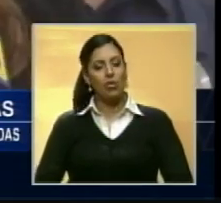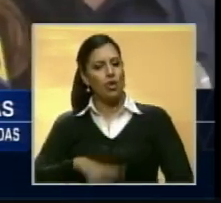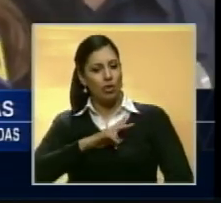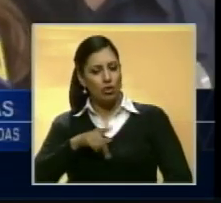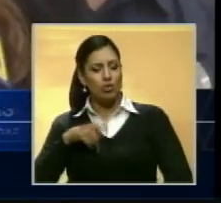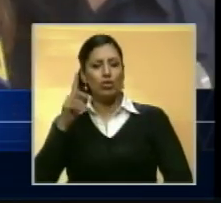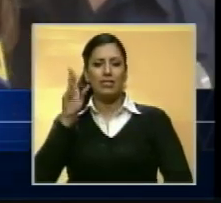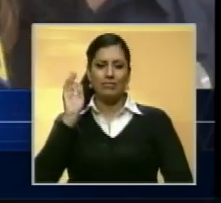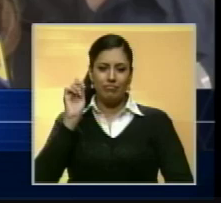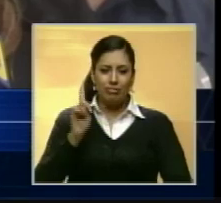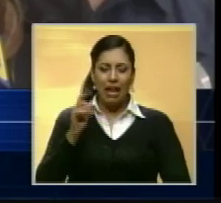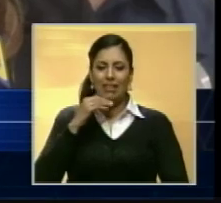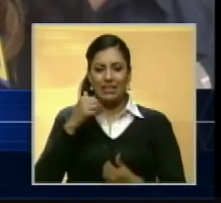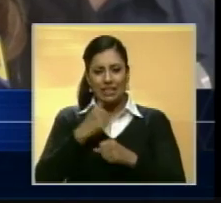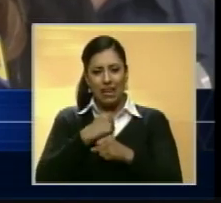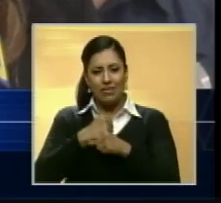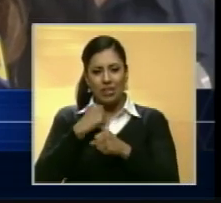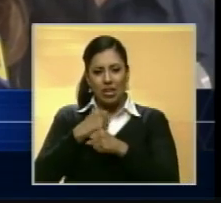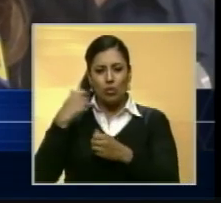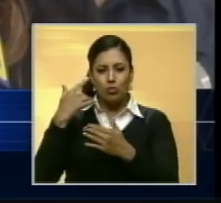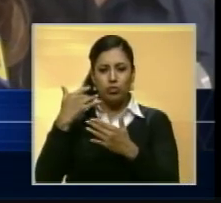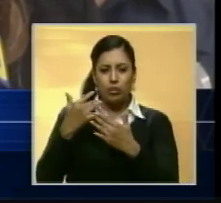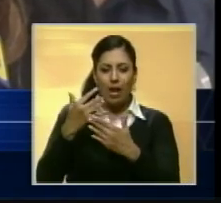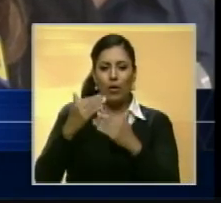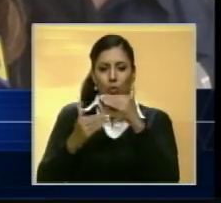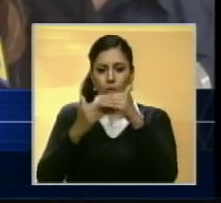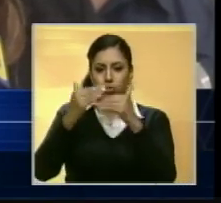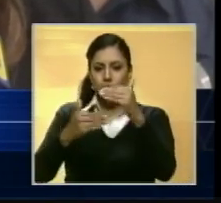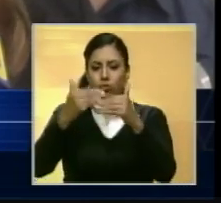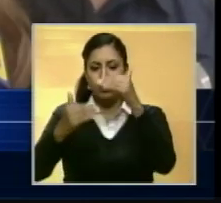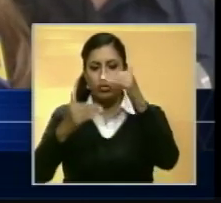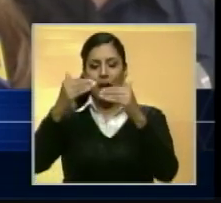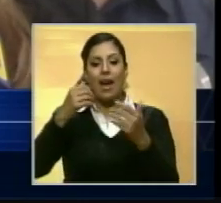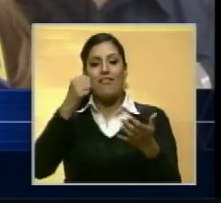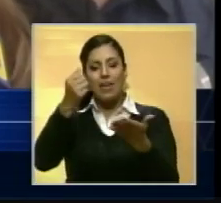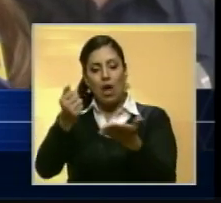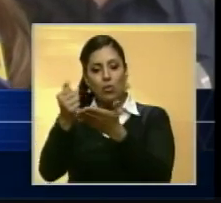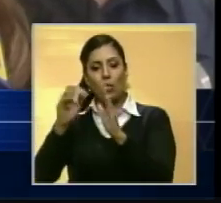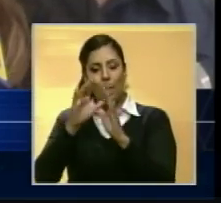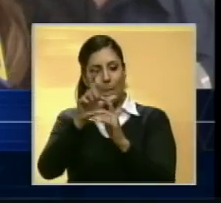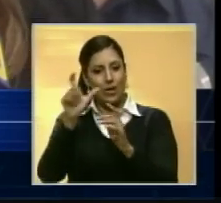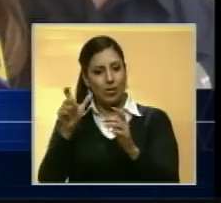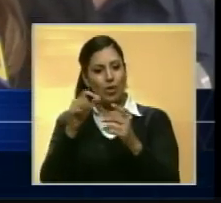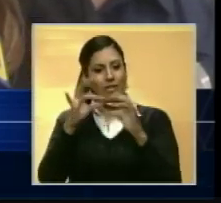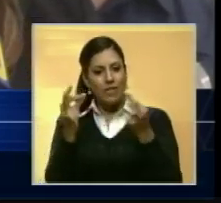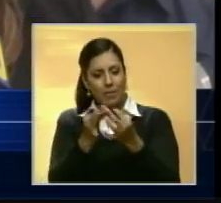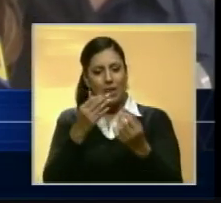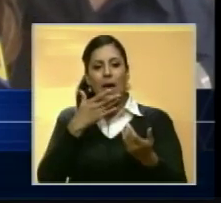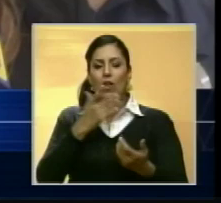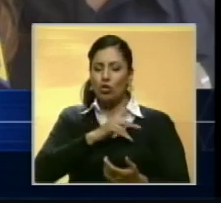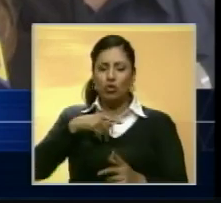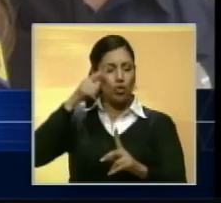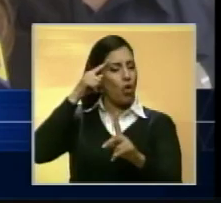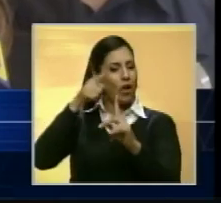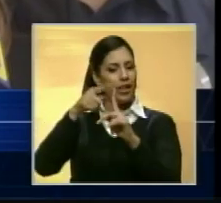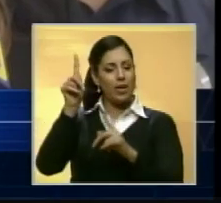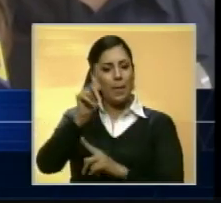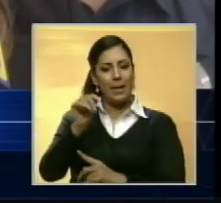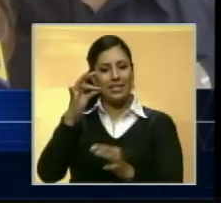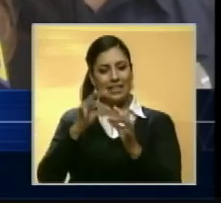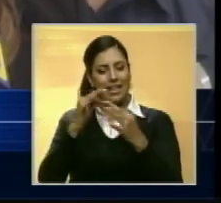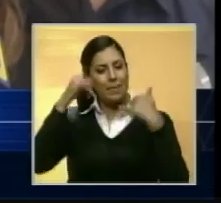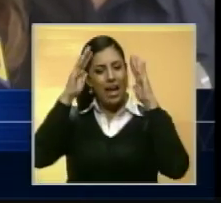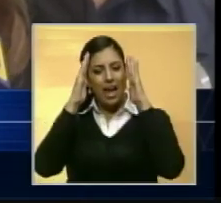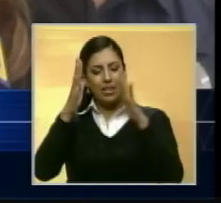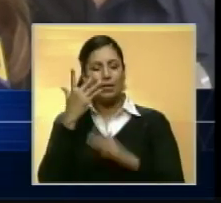Nosotros hemos venido, como lo informamos, aumentando de manera acelerada la cantidad de familias atendidas y es por eso que tenemos una meta para el mes de septiembre de